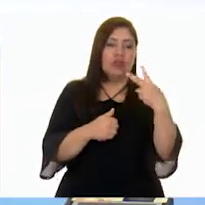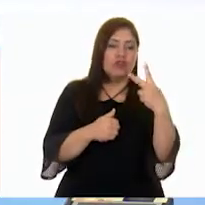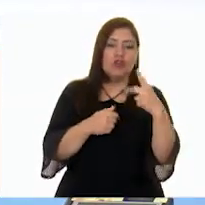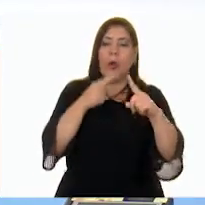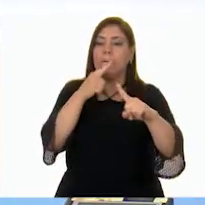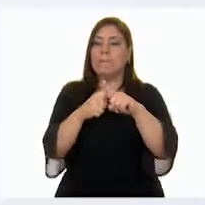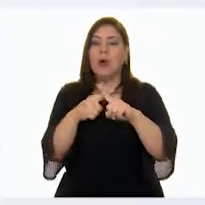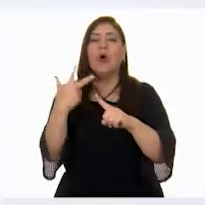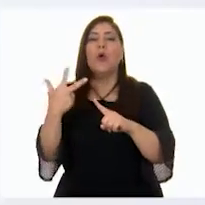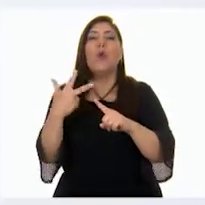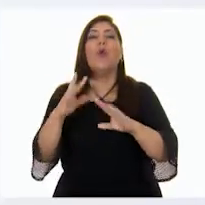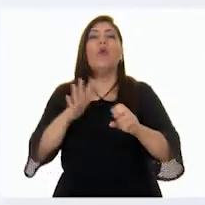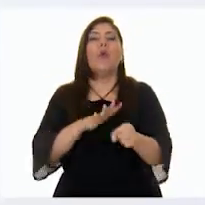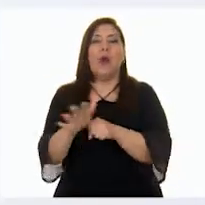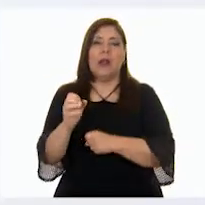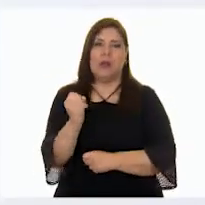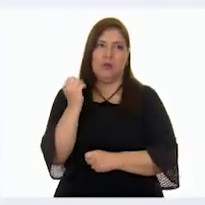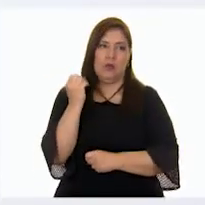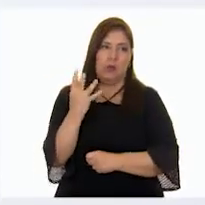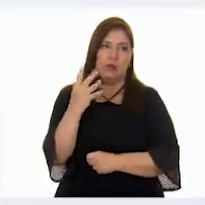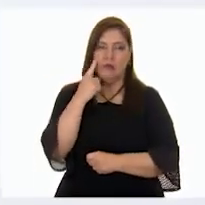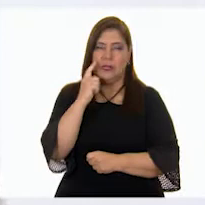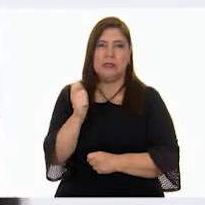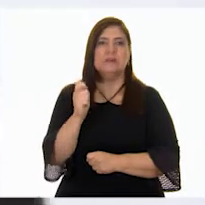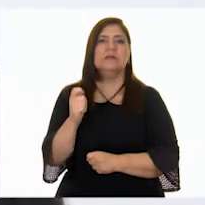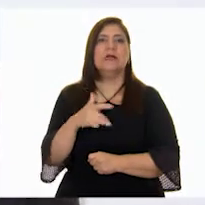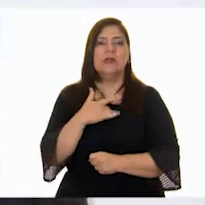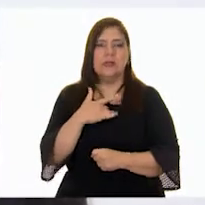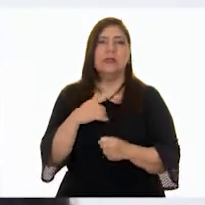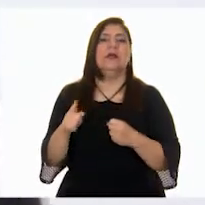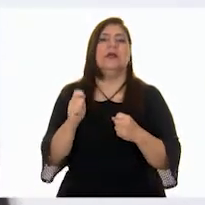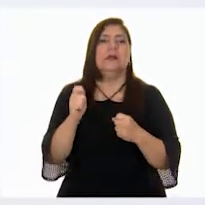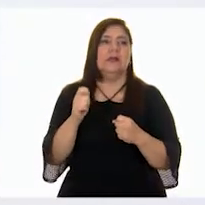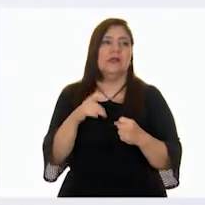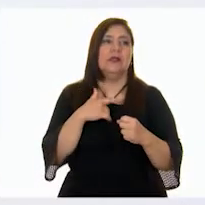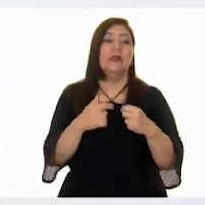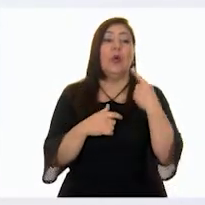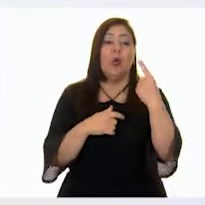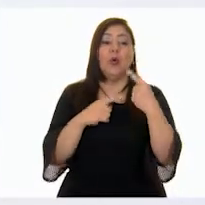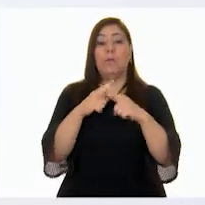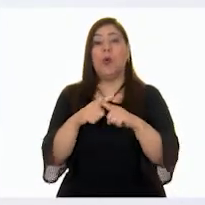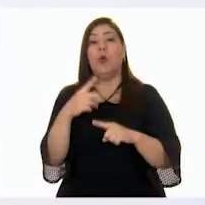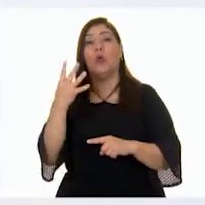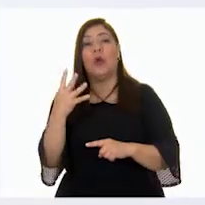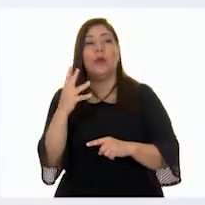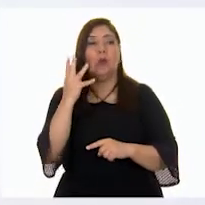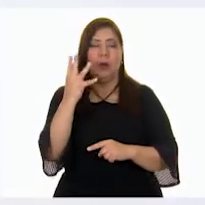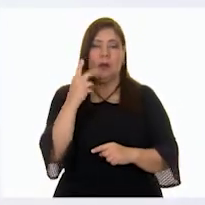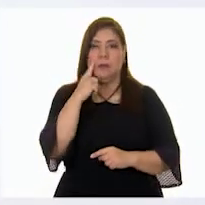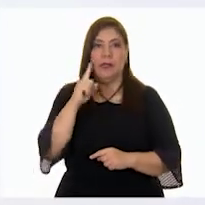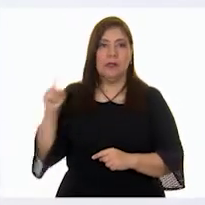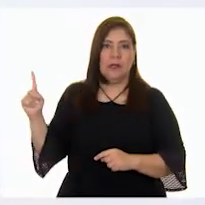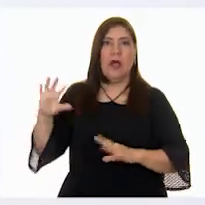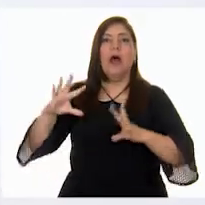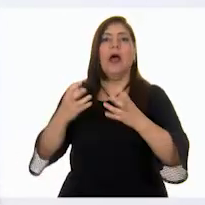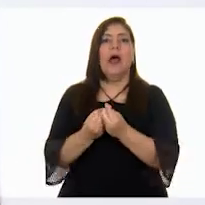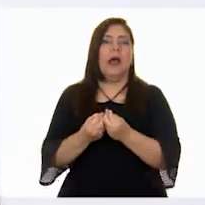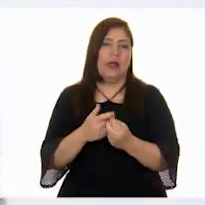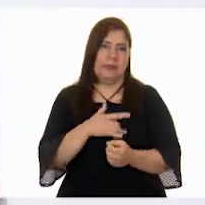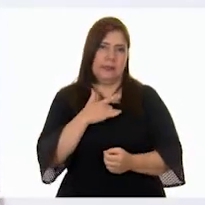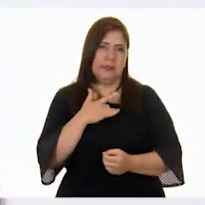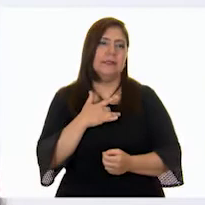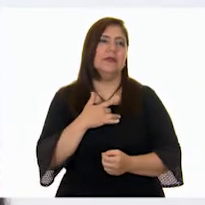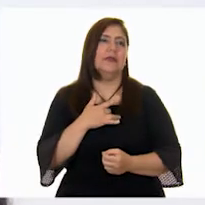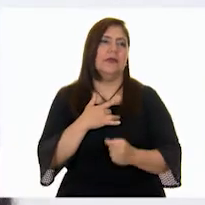el 4. 8. Y arriba le ponemos 1 por 4, 4. Y ahora sí ya sumamos el resto de los números.